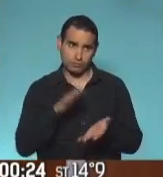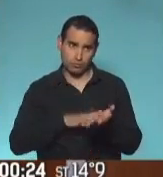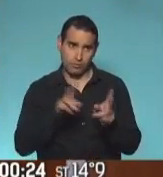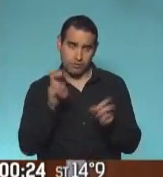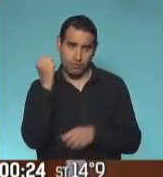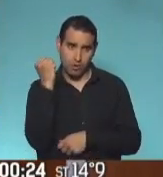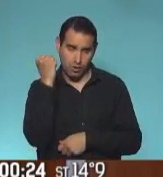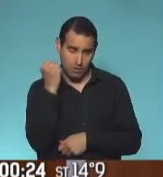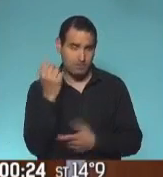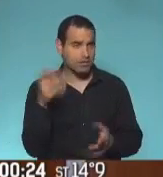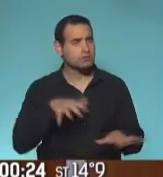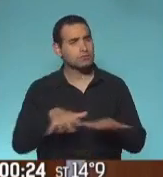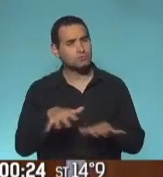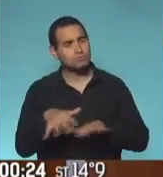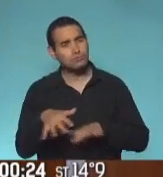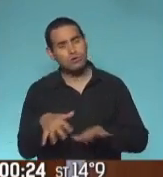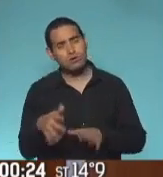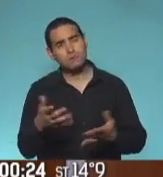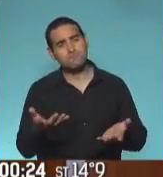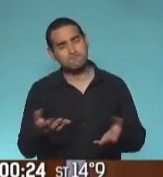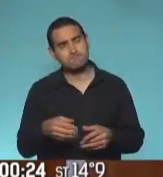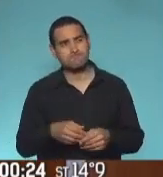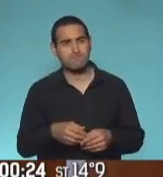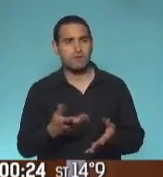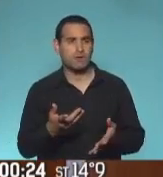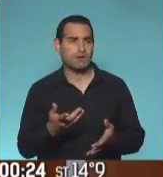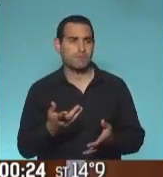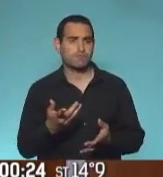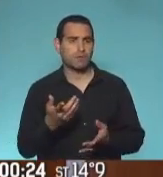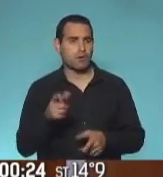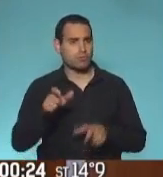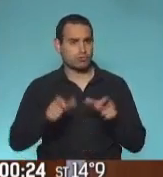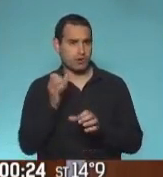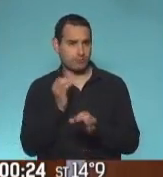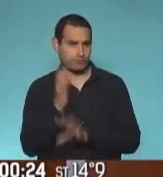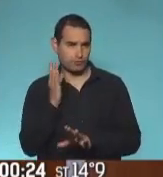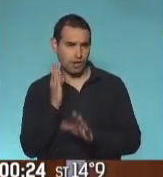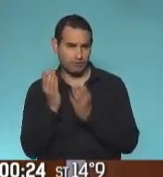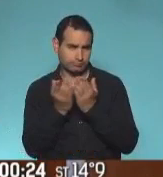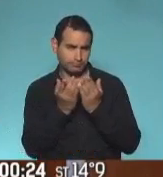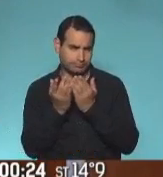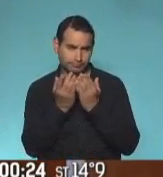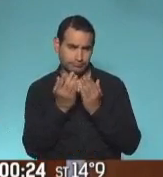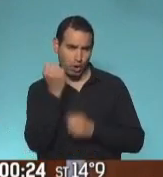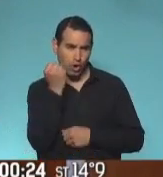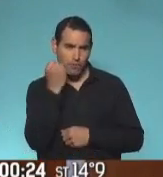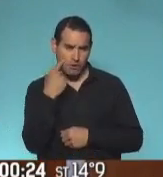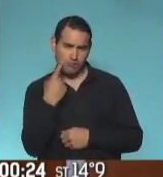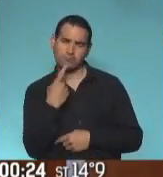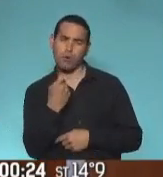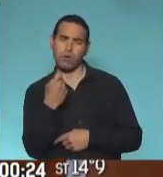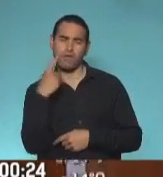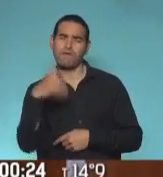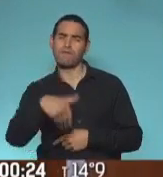una situación que de alguna manera u otra el grueso de los analistas económicos no es que preveíamos que podía